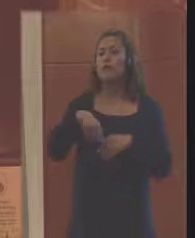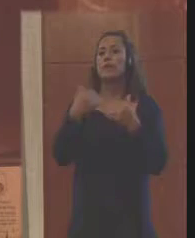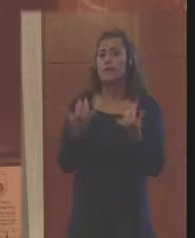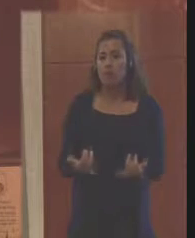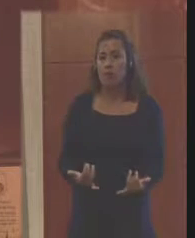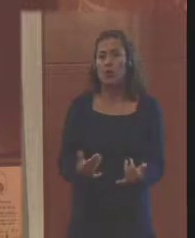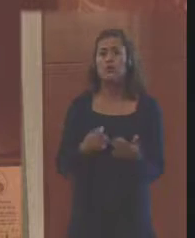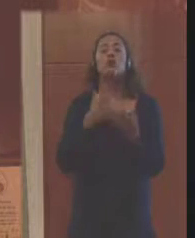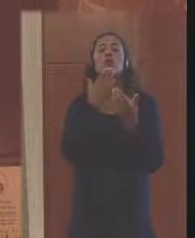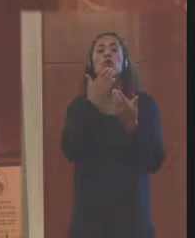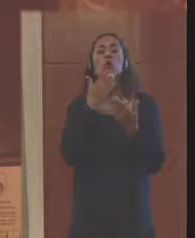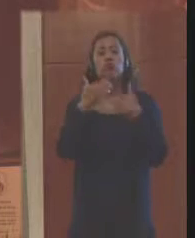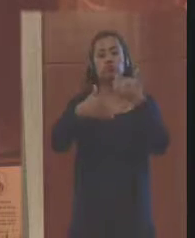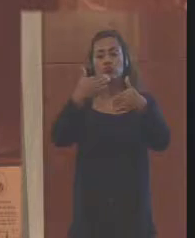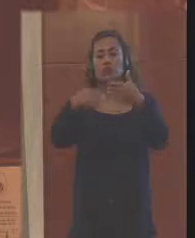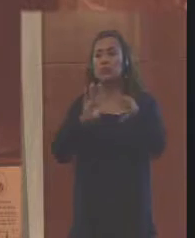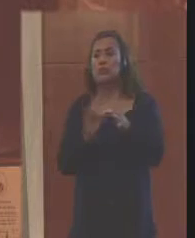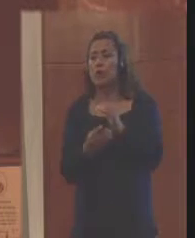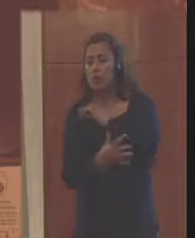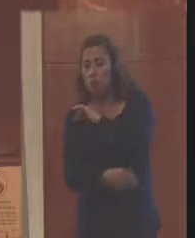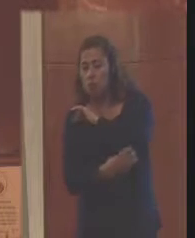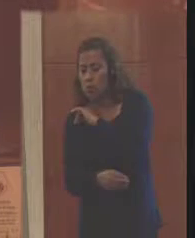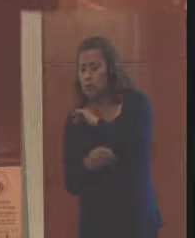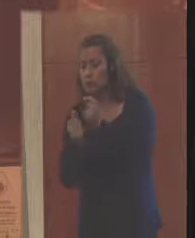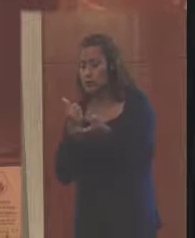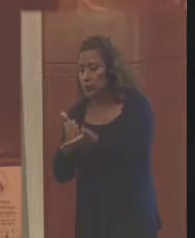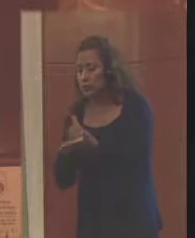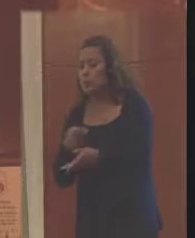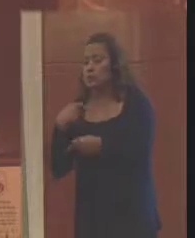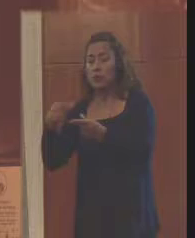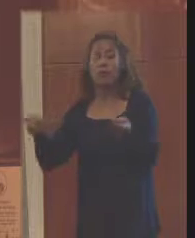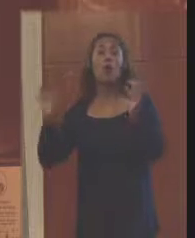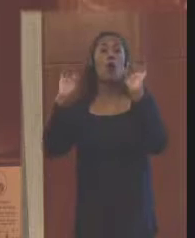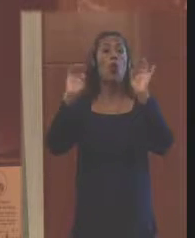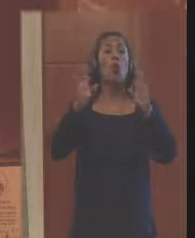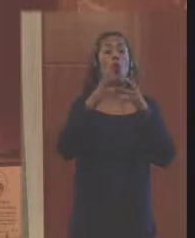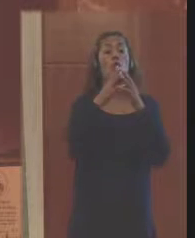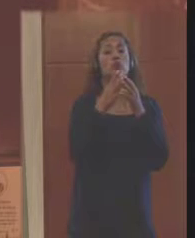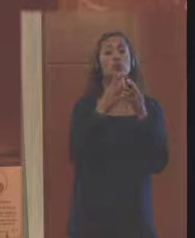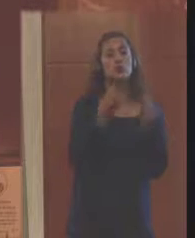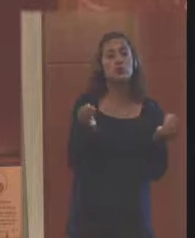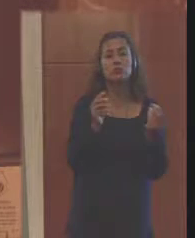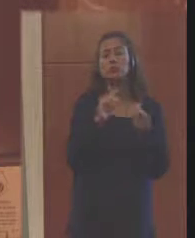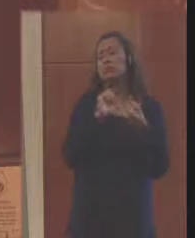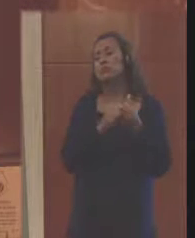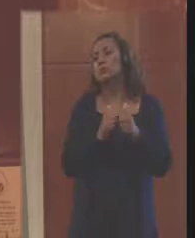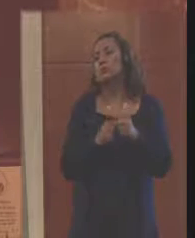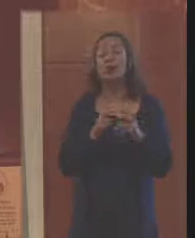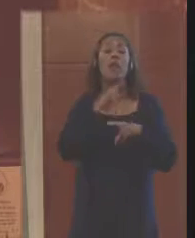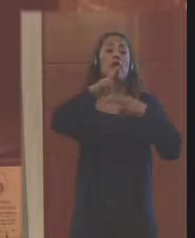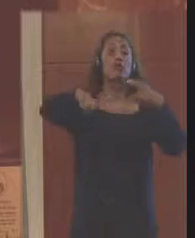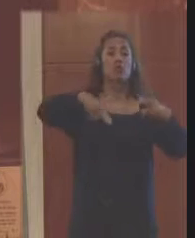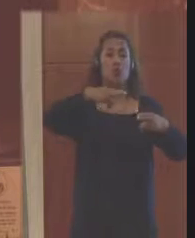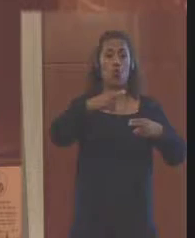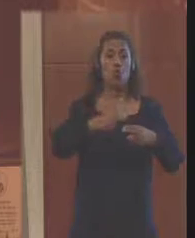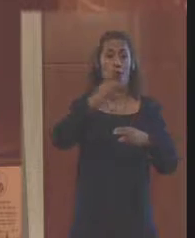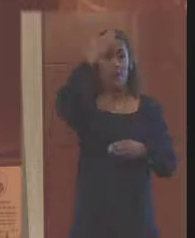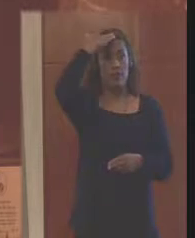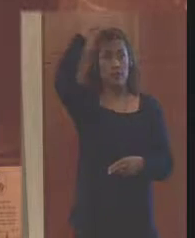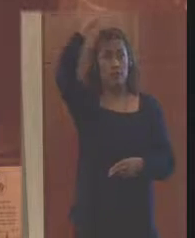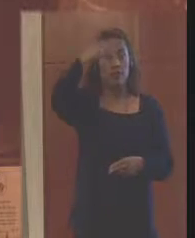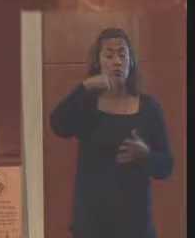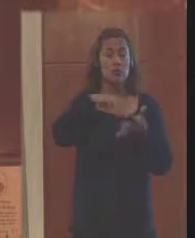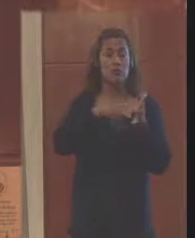hasta soluciones de nivel macro para riesgos soberanos, como esquemas que permitan garantizar capitales suficientes para